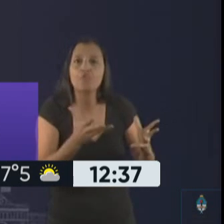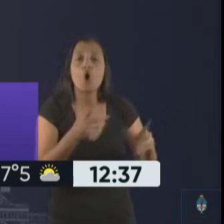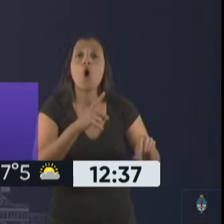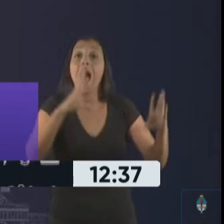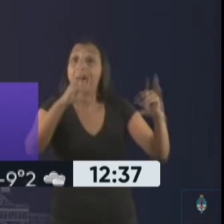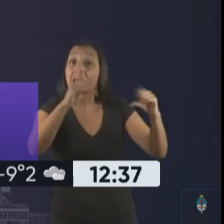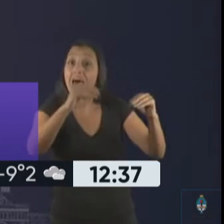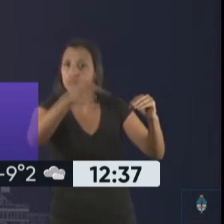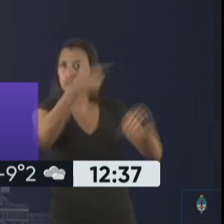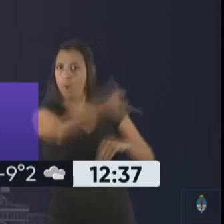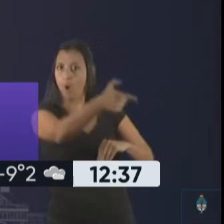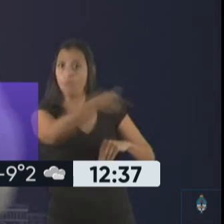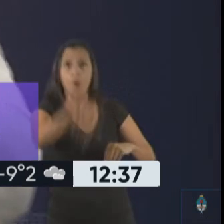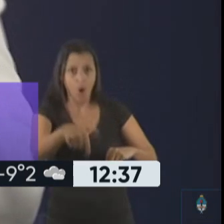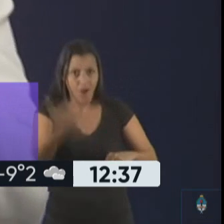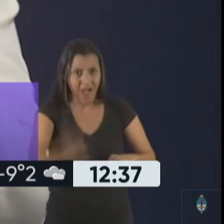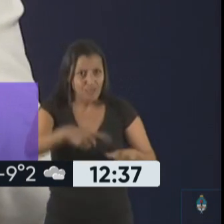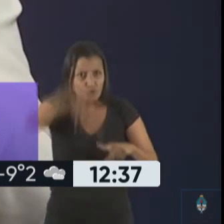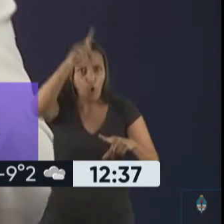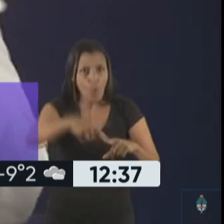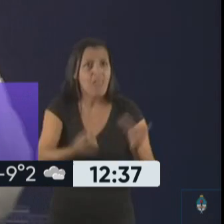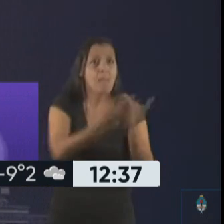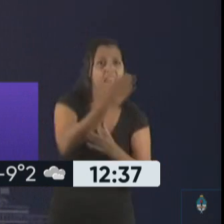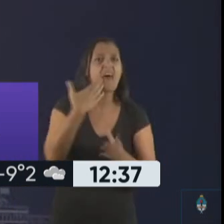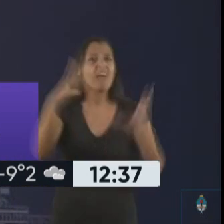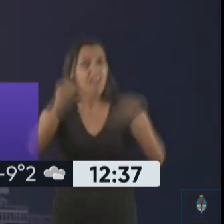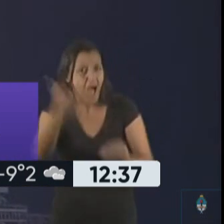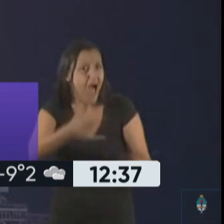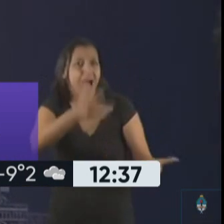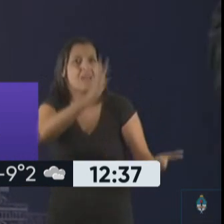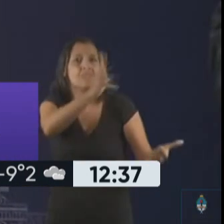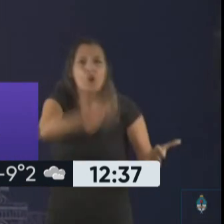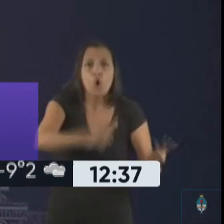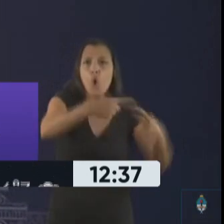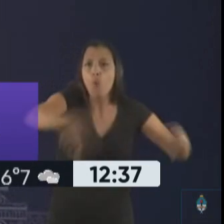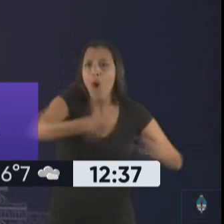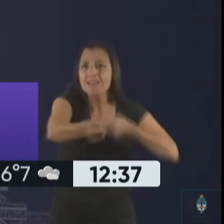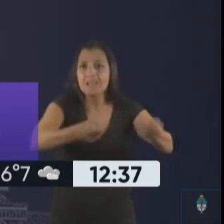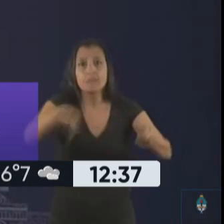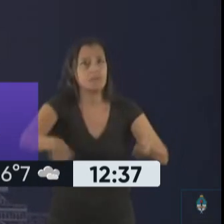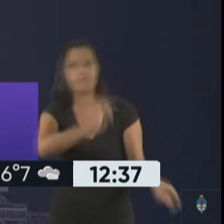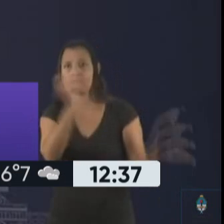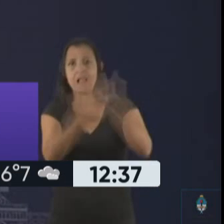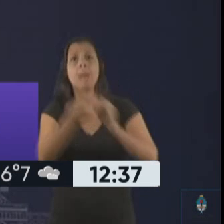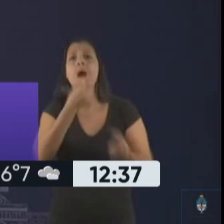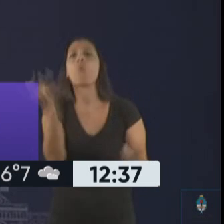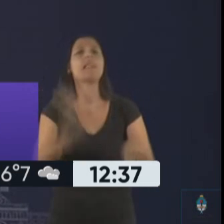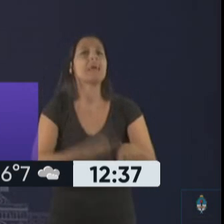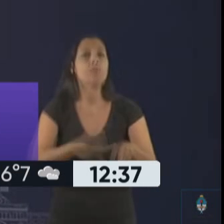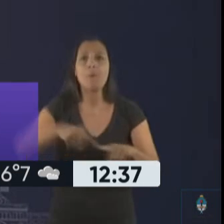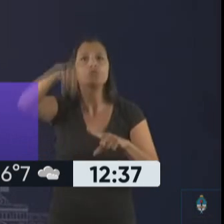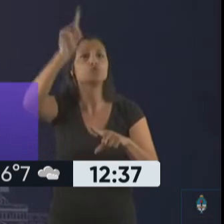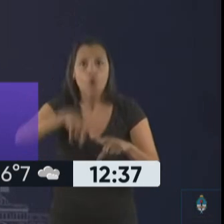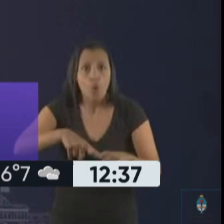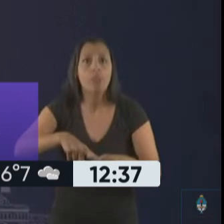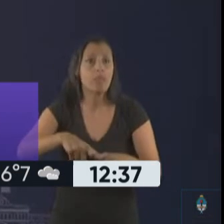noche. Hoy tenemos delitos a cualquier hora. Entonces, esto lo vamos a ampliar a cualquier hora del día, porque